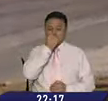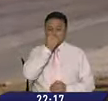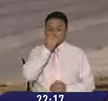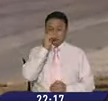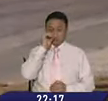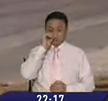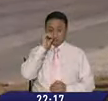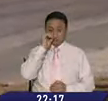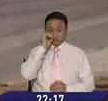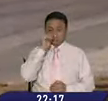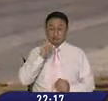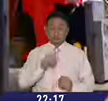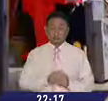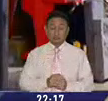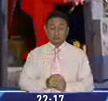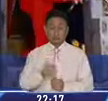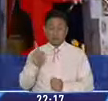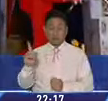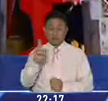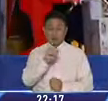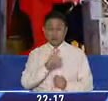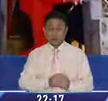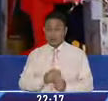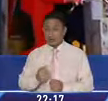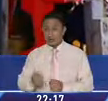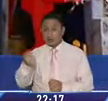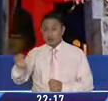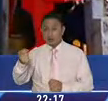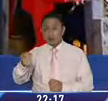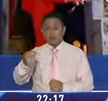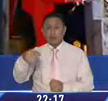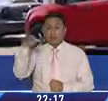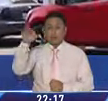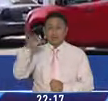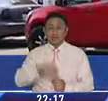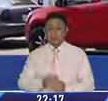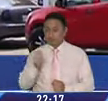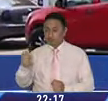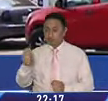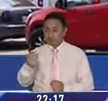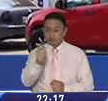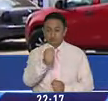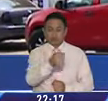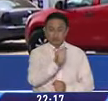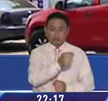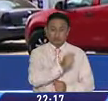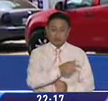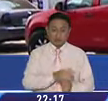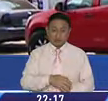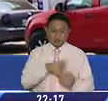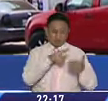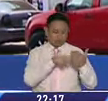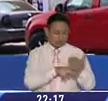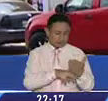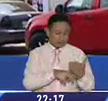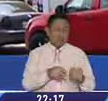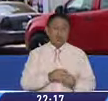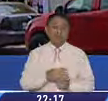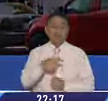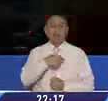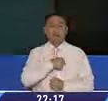Pasaron de puerta en puerta, les iban dejando un papel con un escrito. En el panfleto se podía leer que se identifican